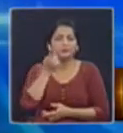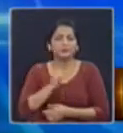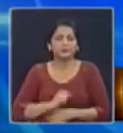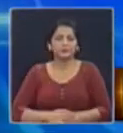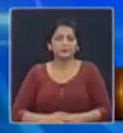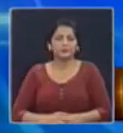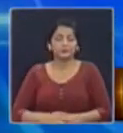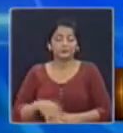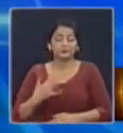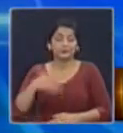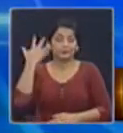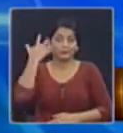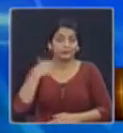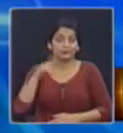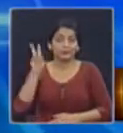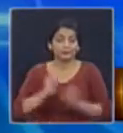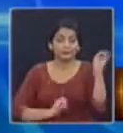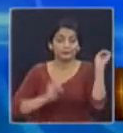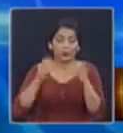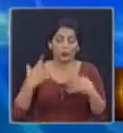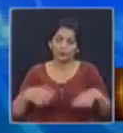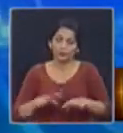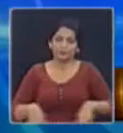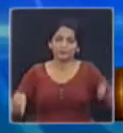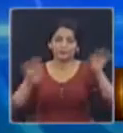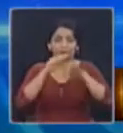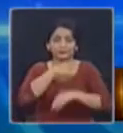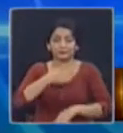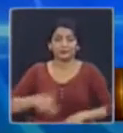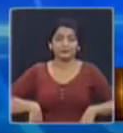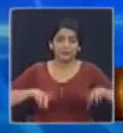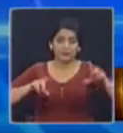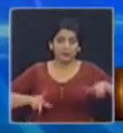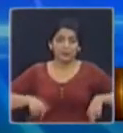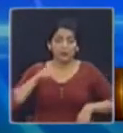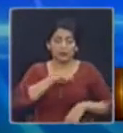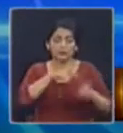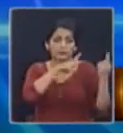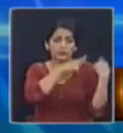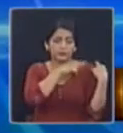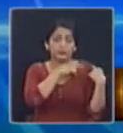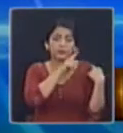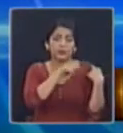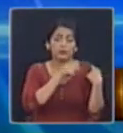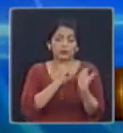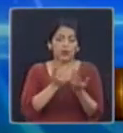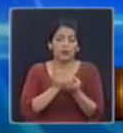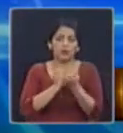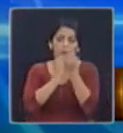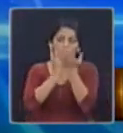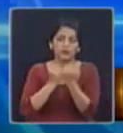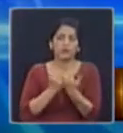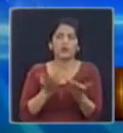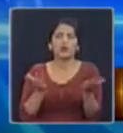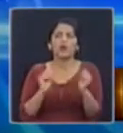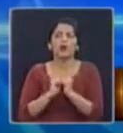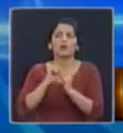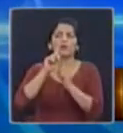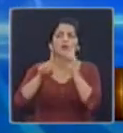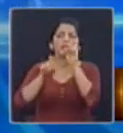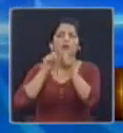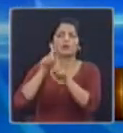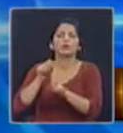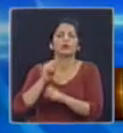presidente Moreno, que es quien tiene que hacer las preguntas, porque a él le corresponde, al presidente de la República, al presidente Moreno, hacer las